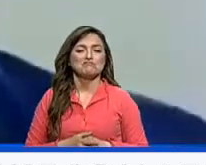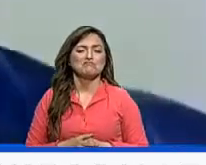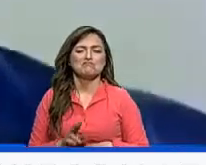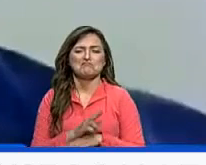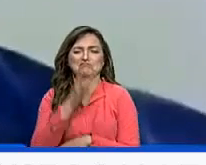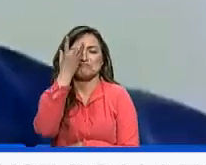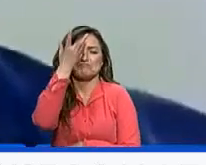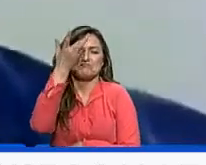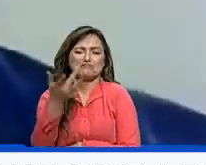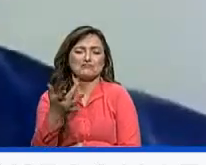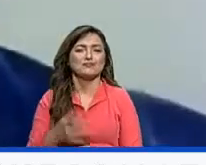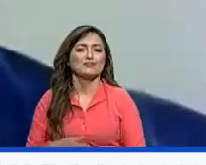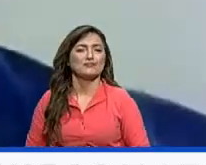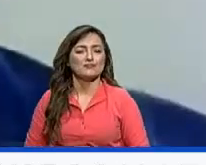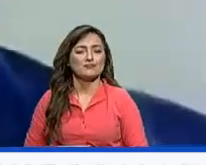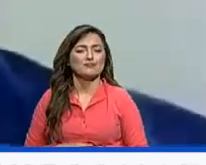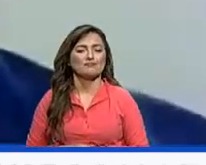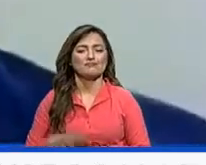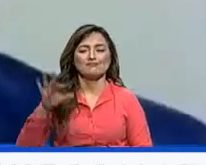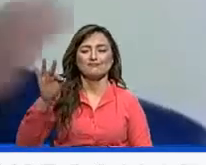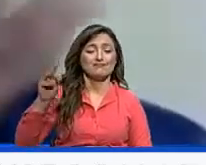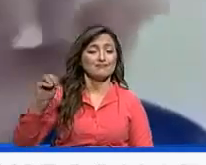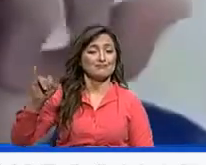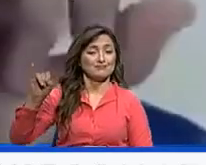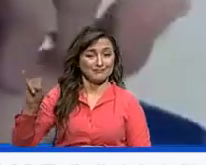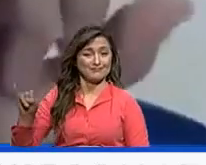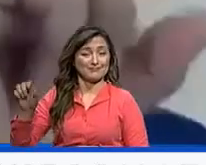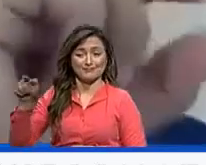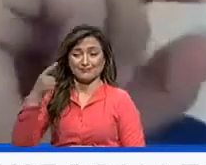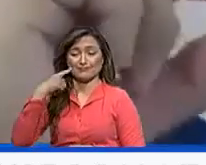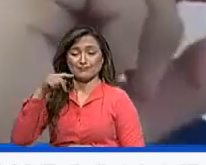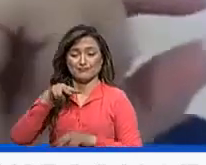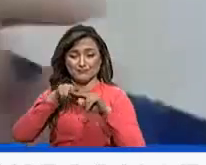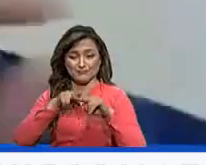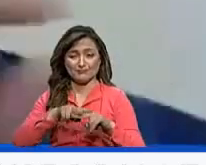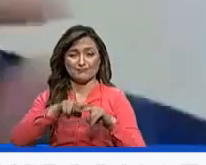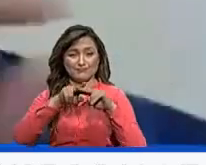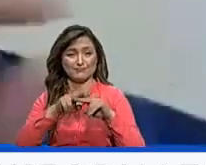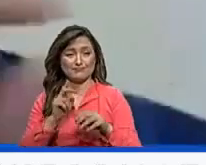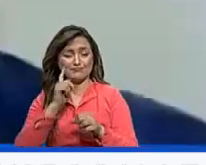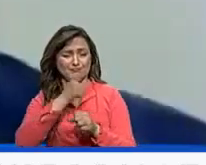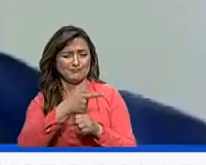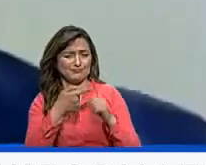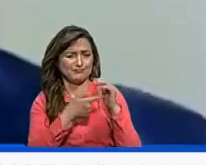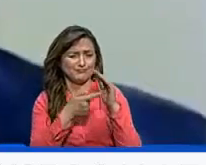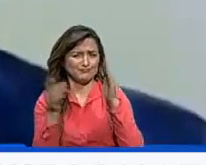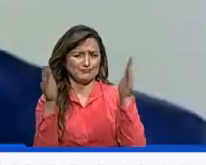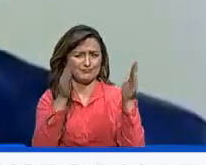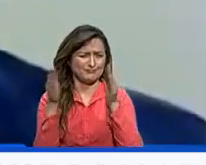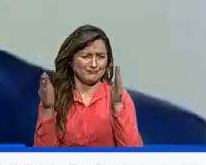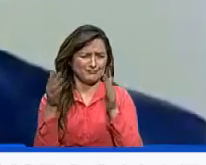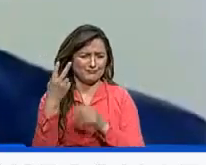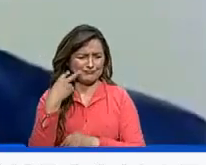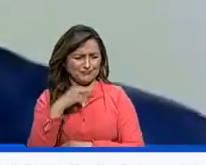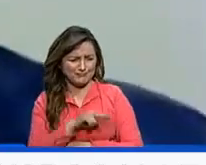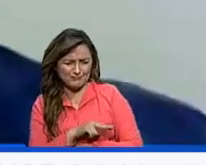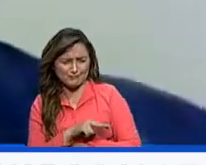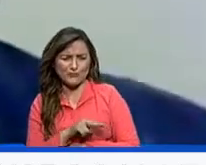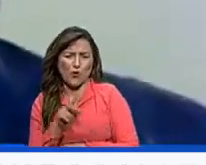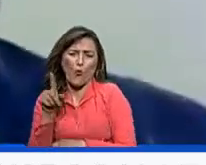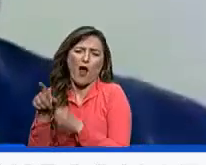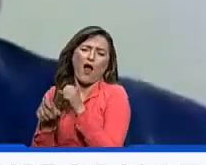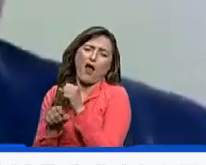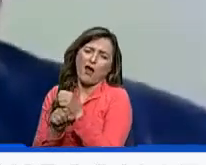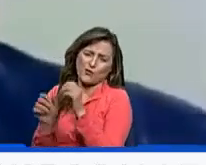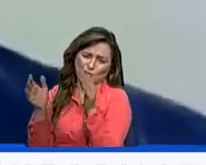Y yo creo que inclusive en el Fondo Monetario, cuando veamos la línea impuestos temporales, el fondo creo que va a poner ahí